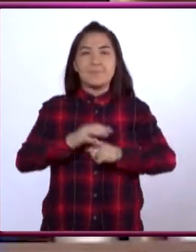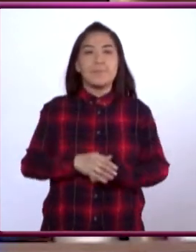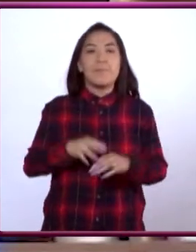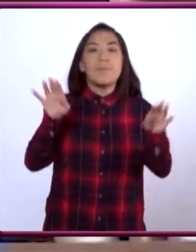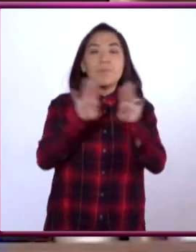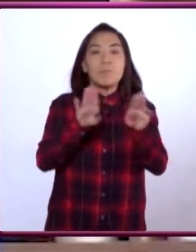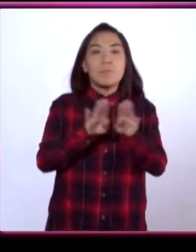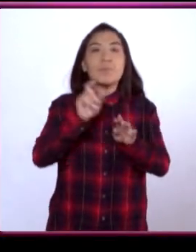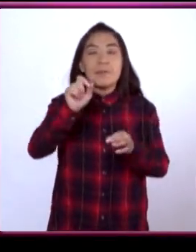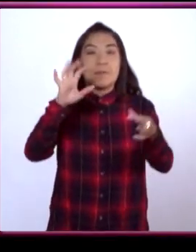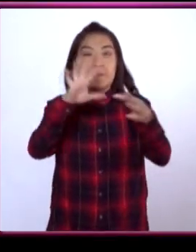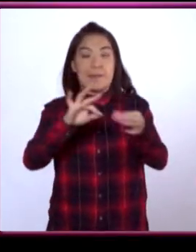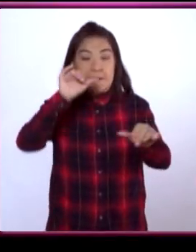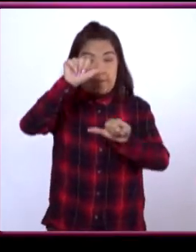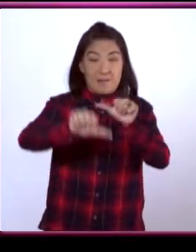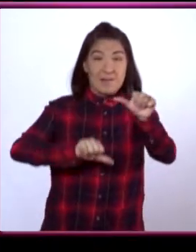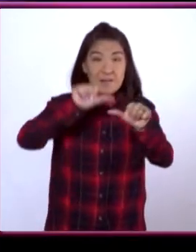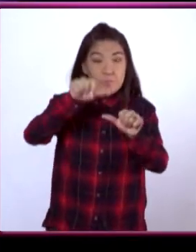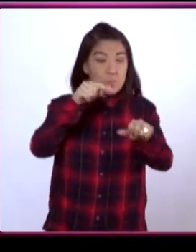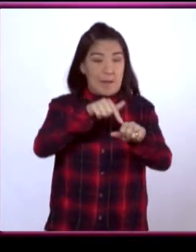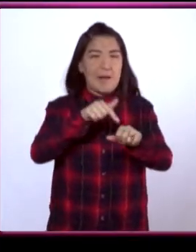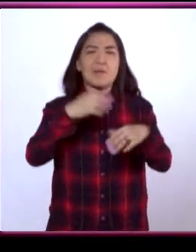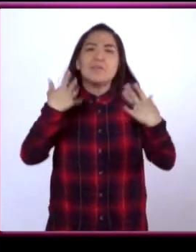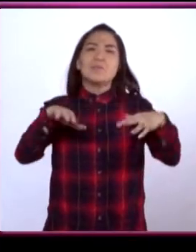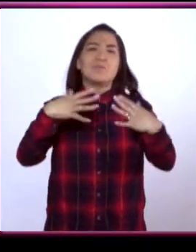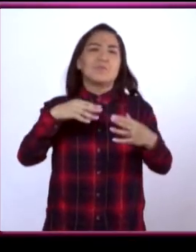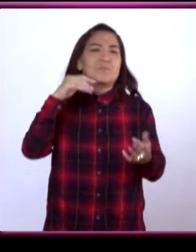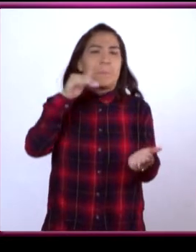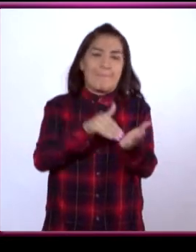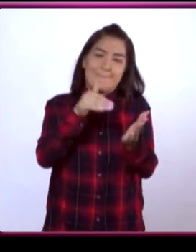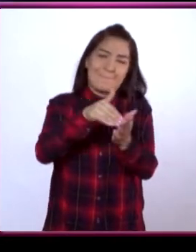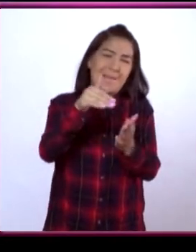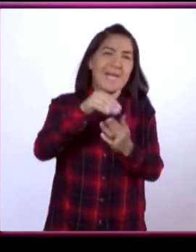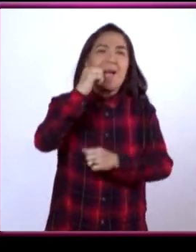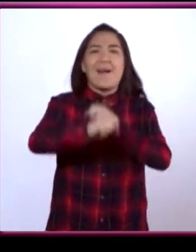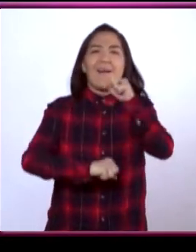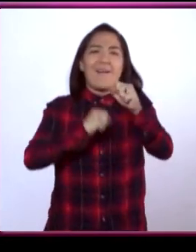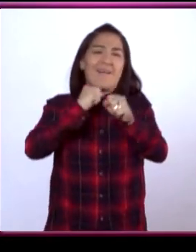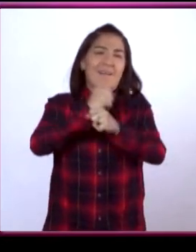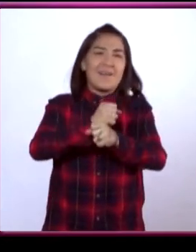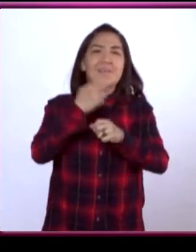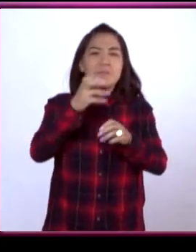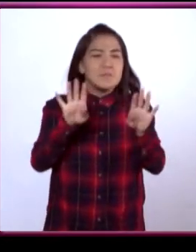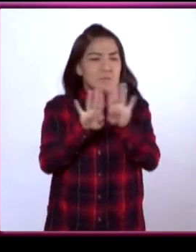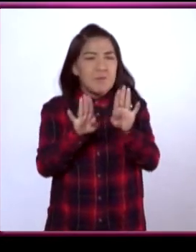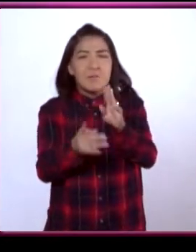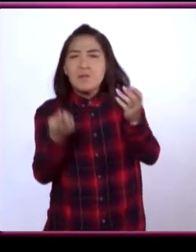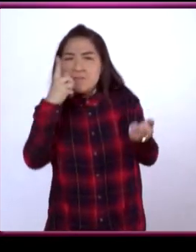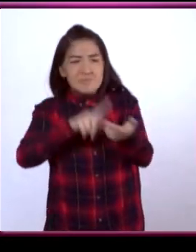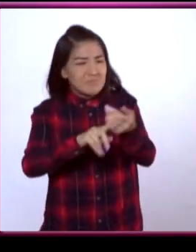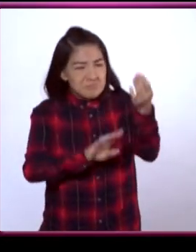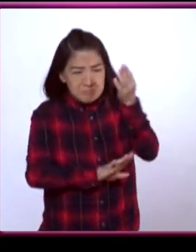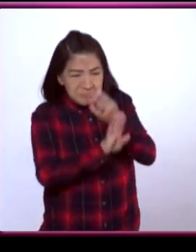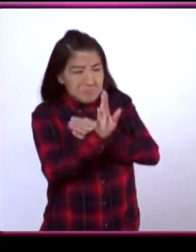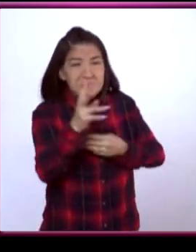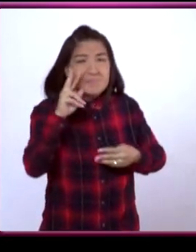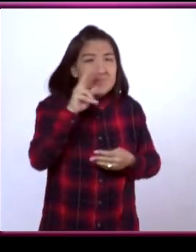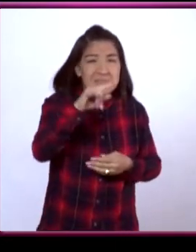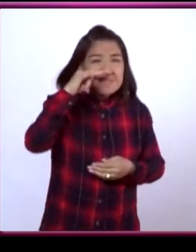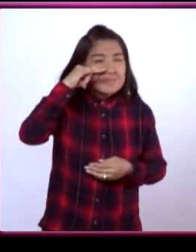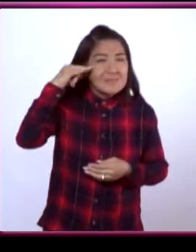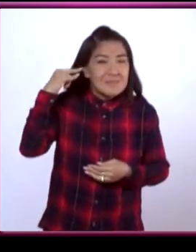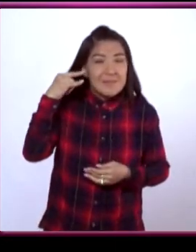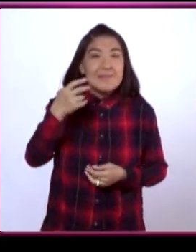fue planteado así ya, pues miles de años, que significa indivisible, no